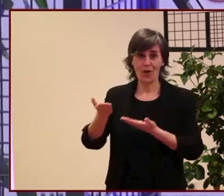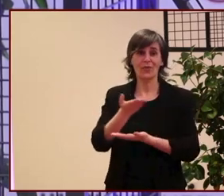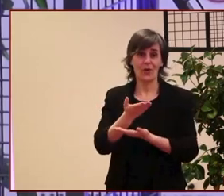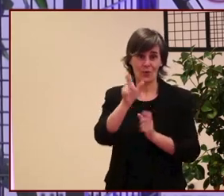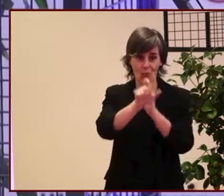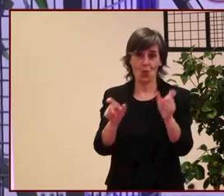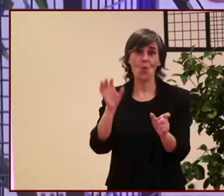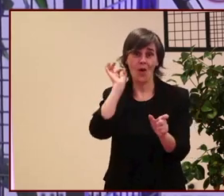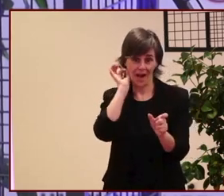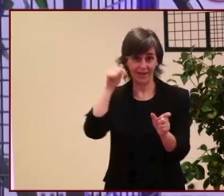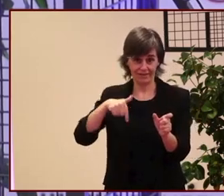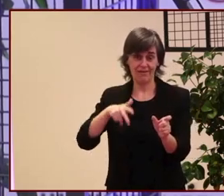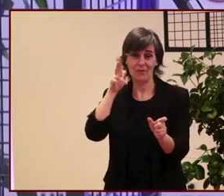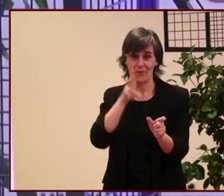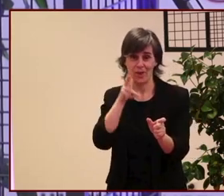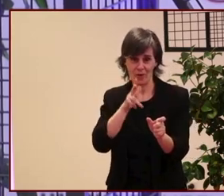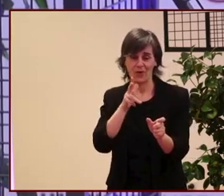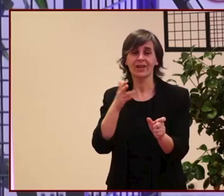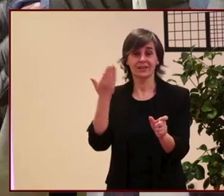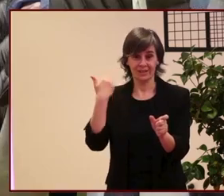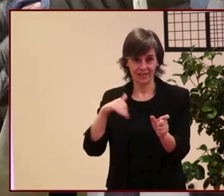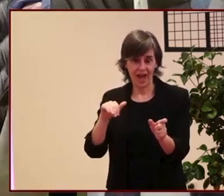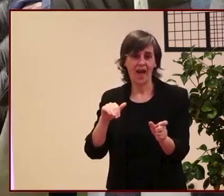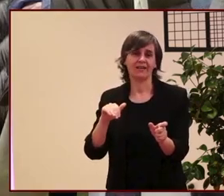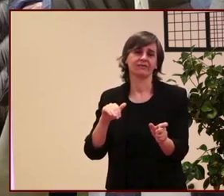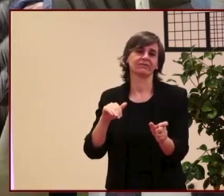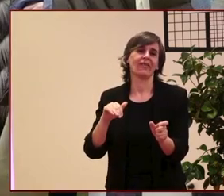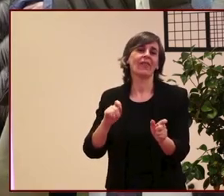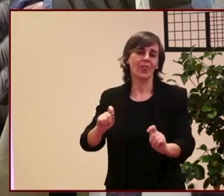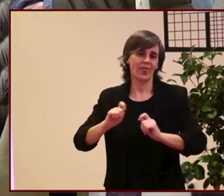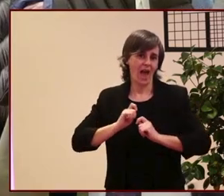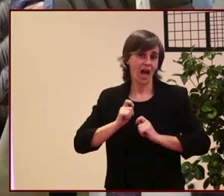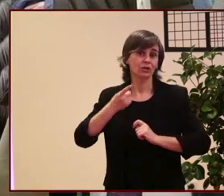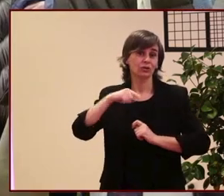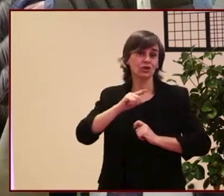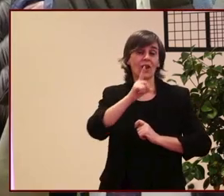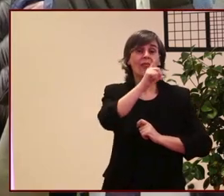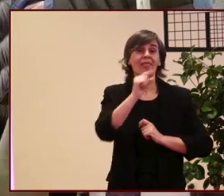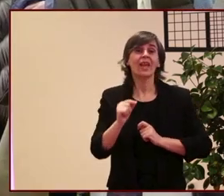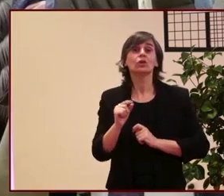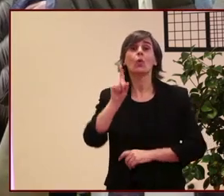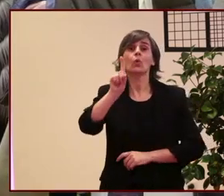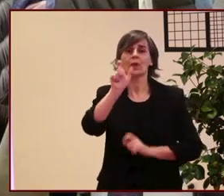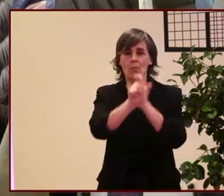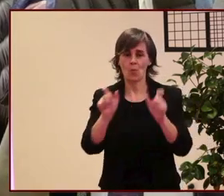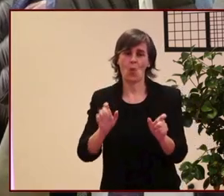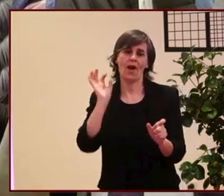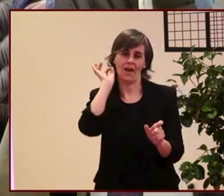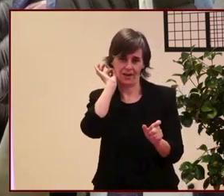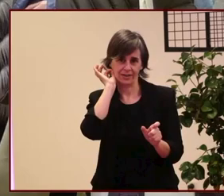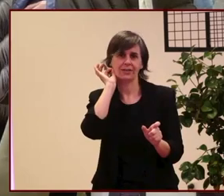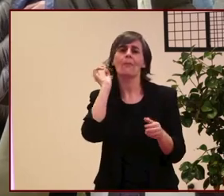mujeres aquí en vigo llegamos a los ciento 102 mujeres que han participado y